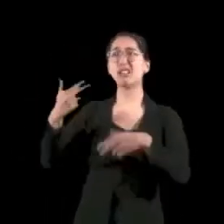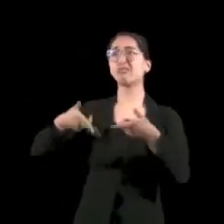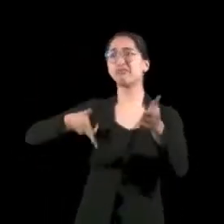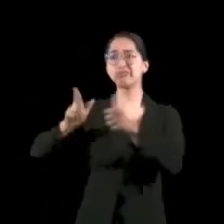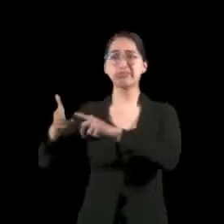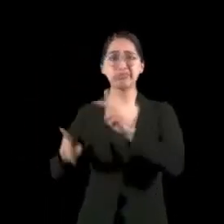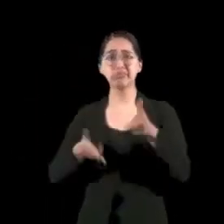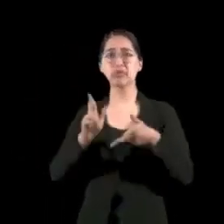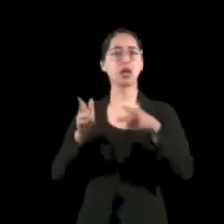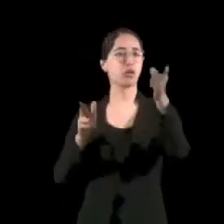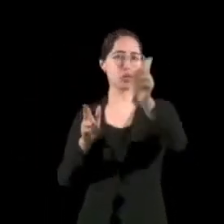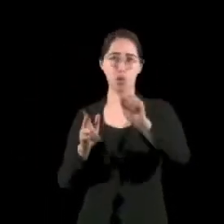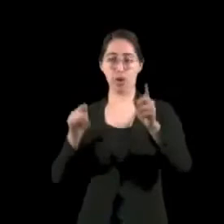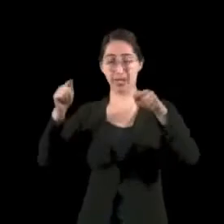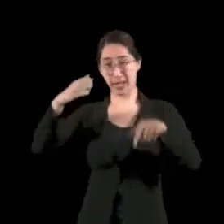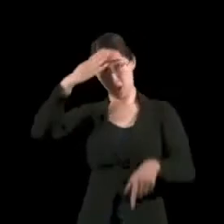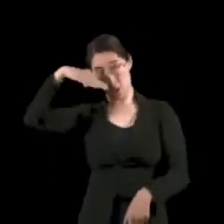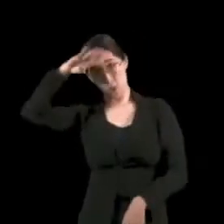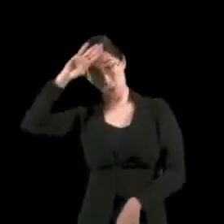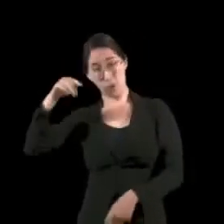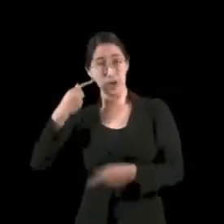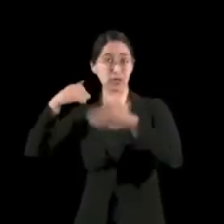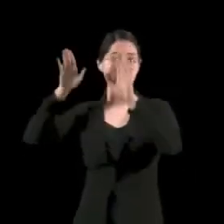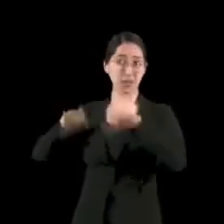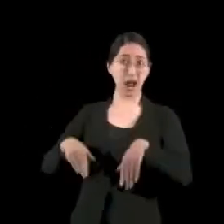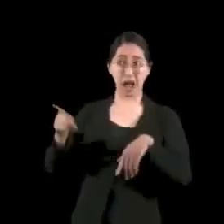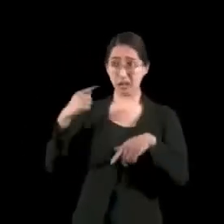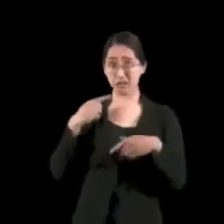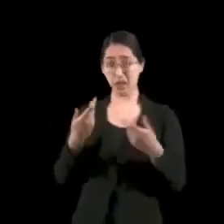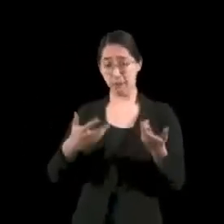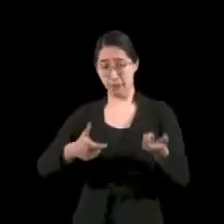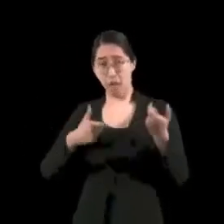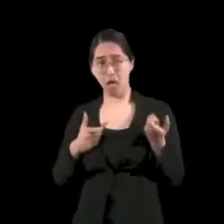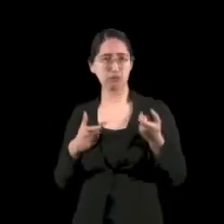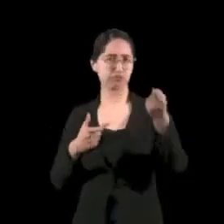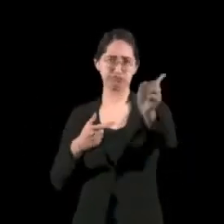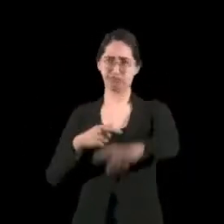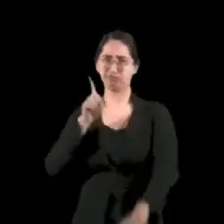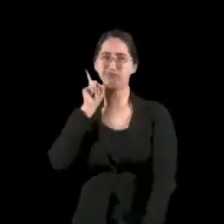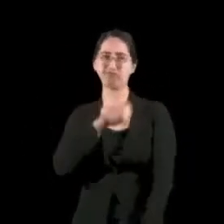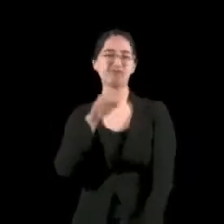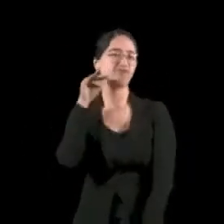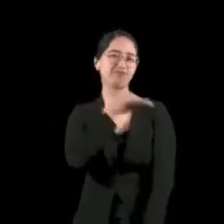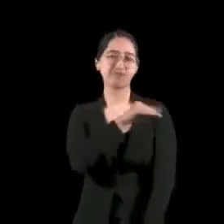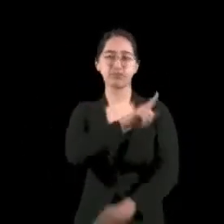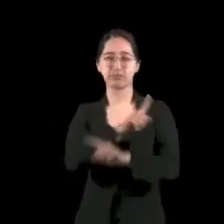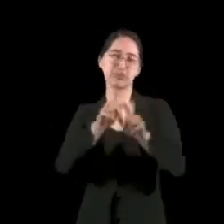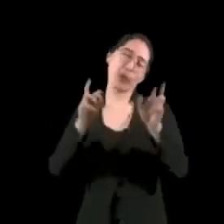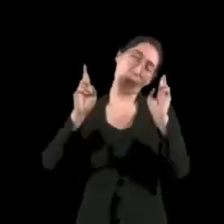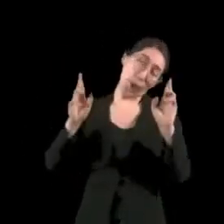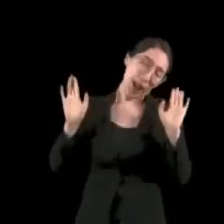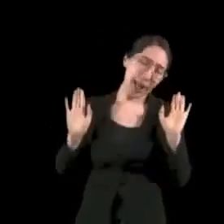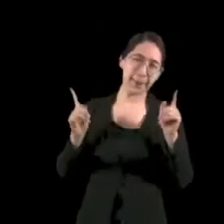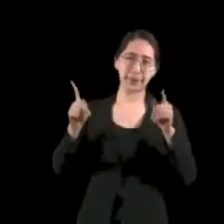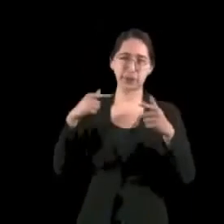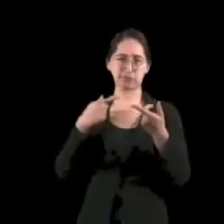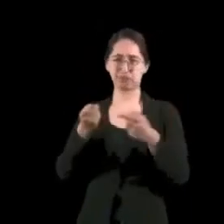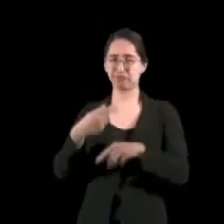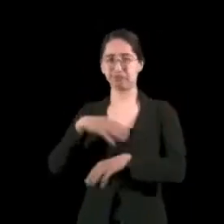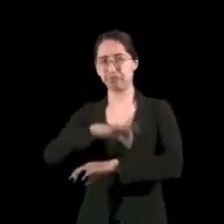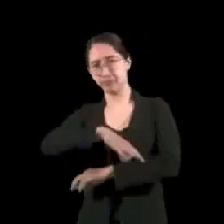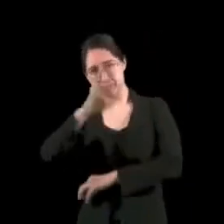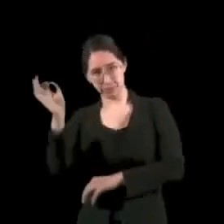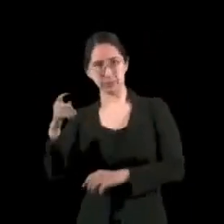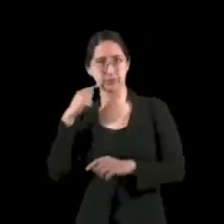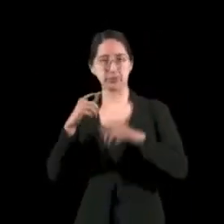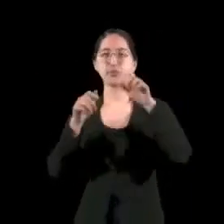dólares, es un mito. Ojalá hubiera sido cierto. Y dice uno, pues, en el sentido de que para adelante los planes, y de